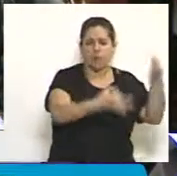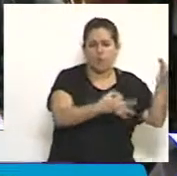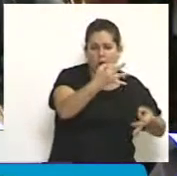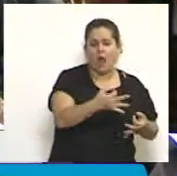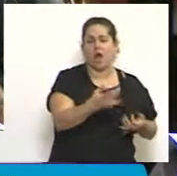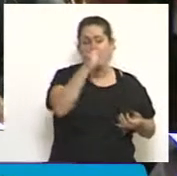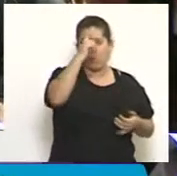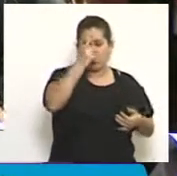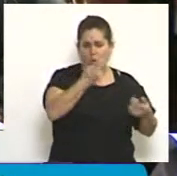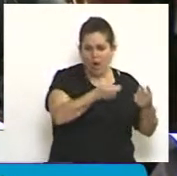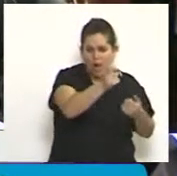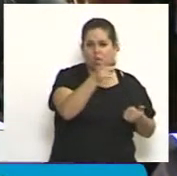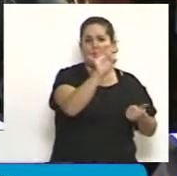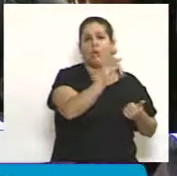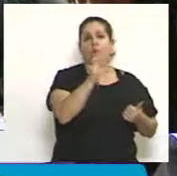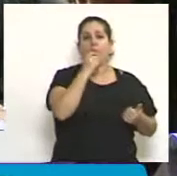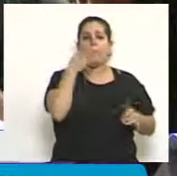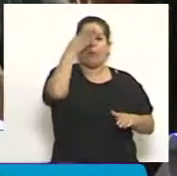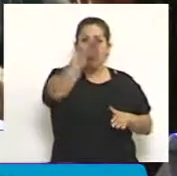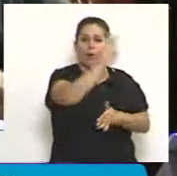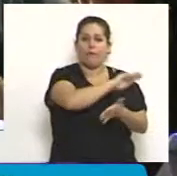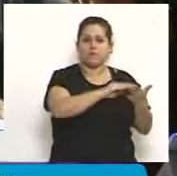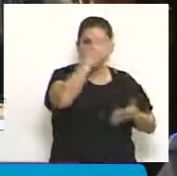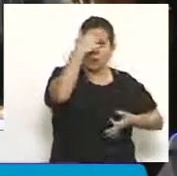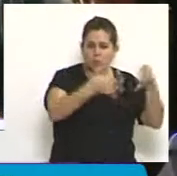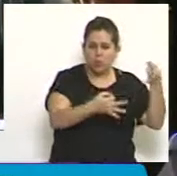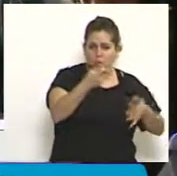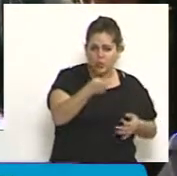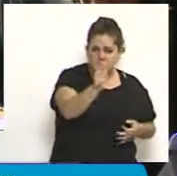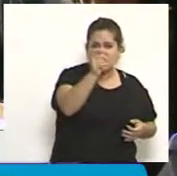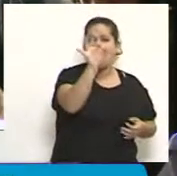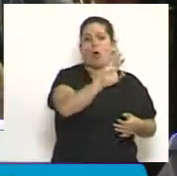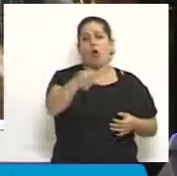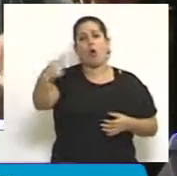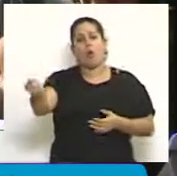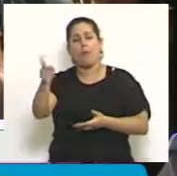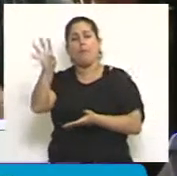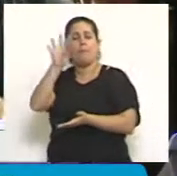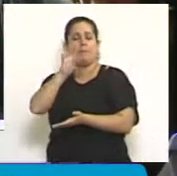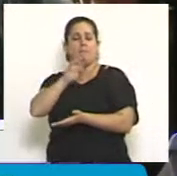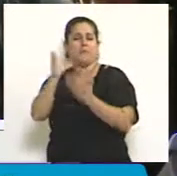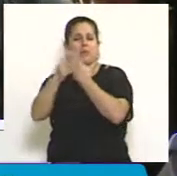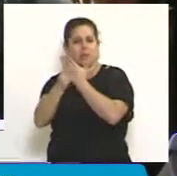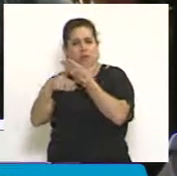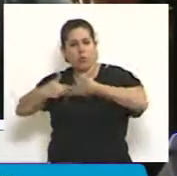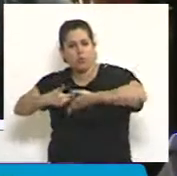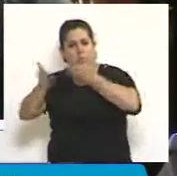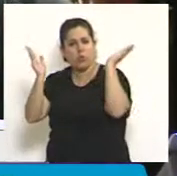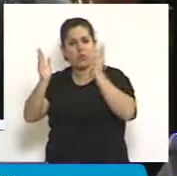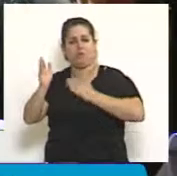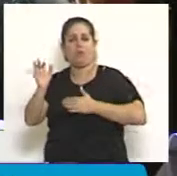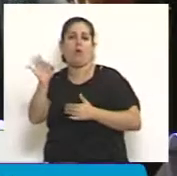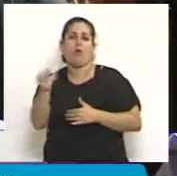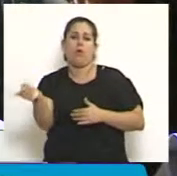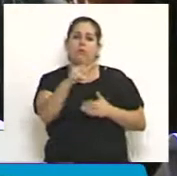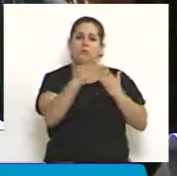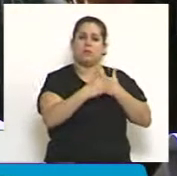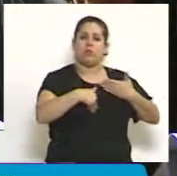provincias y la Ciudad Autónoma de Buenos Aires y la Justicia Nacional en la Ciudad Autónoma de Buenos Aires.